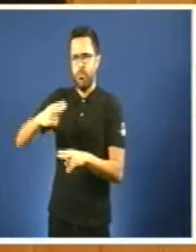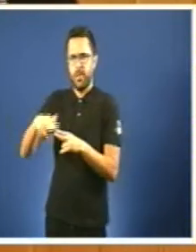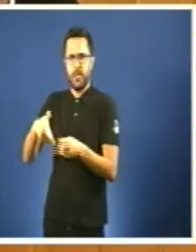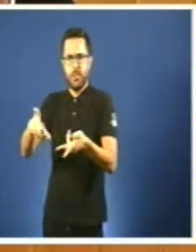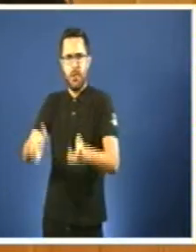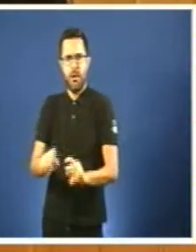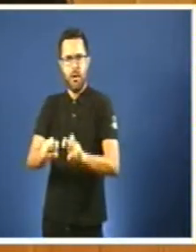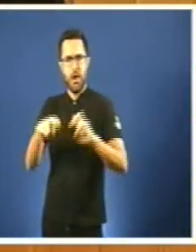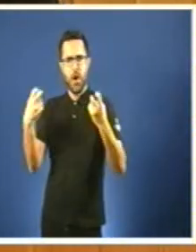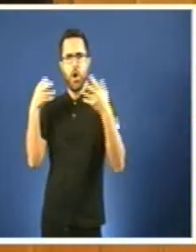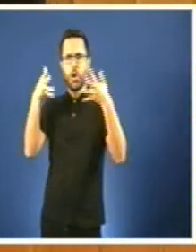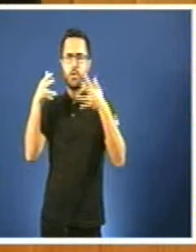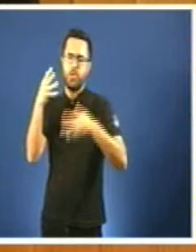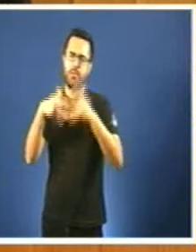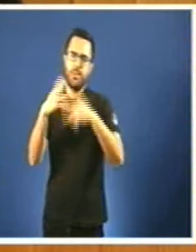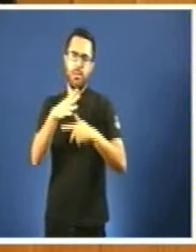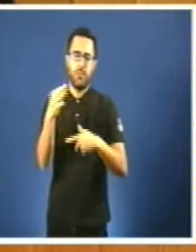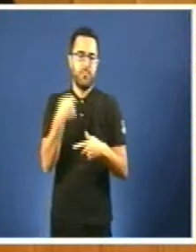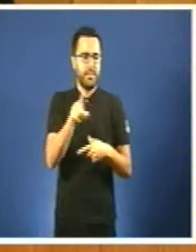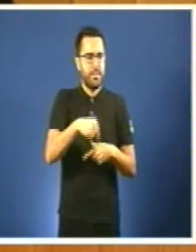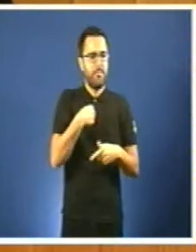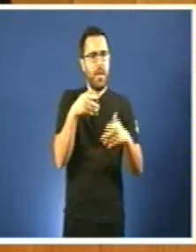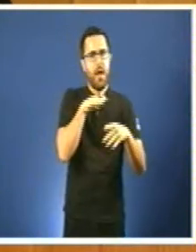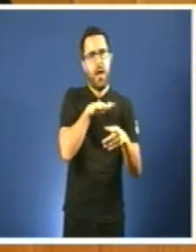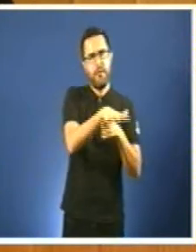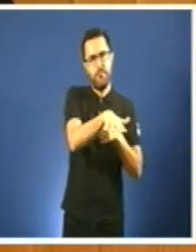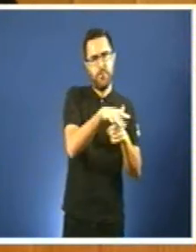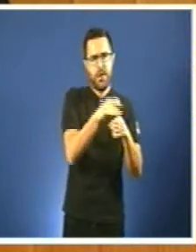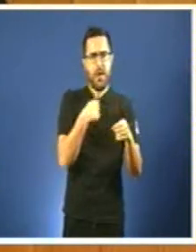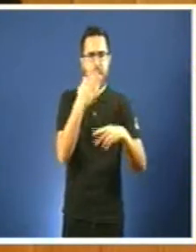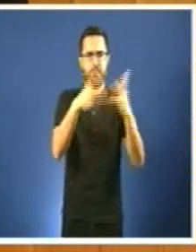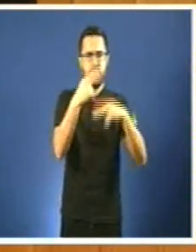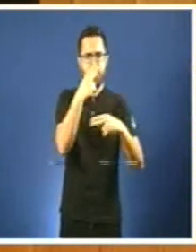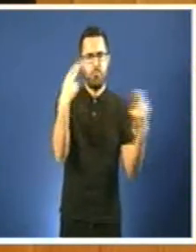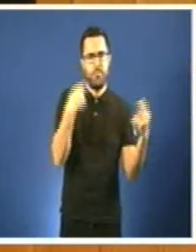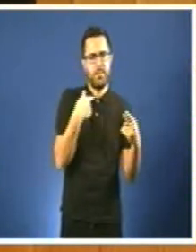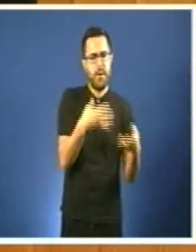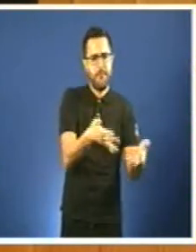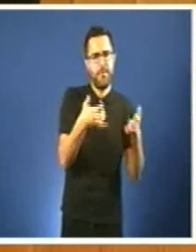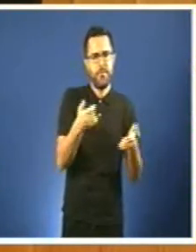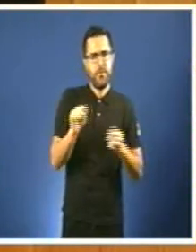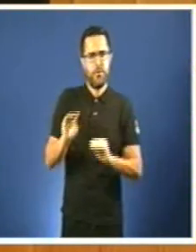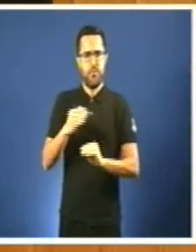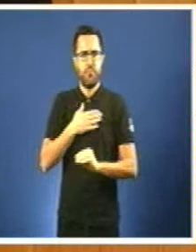económico para influir nas decisións públicas no seu beneficio. Corrupción é que grandes